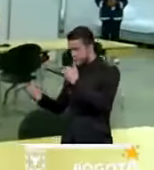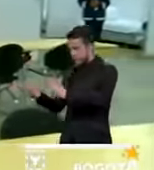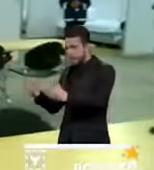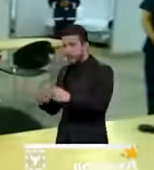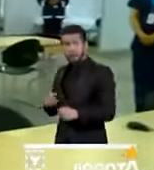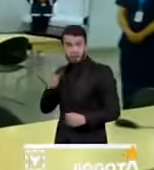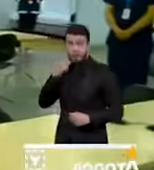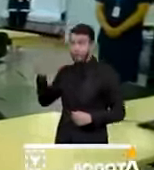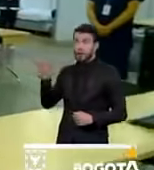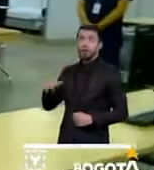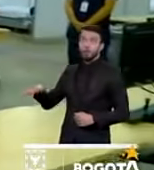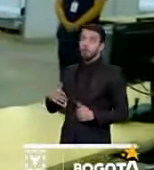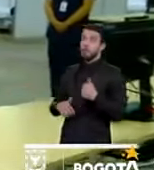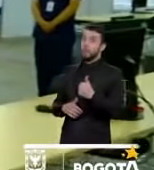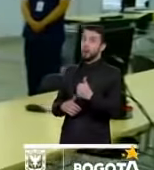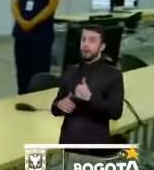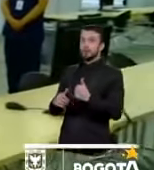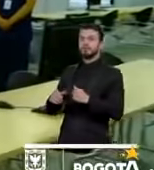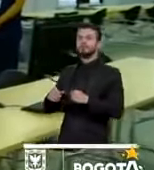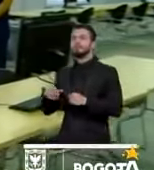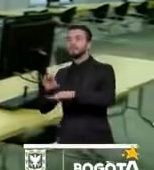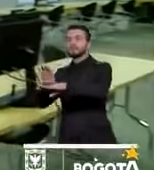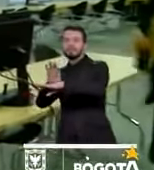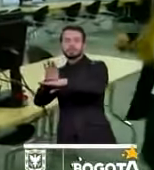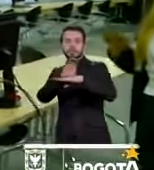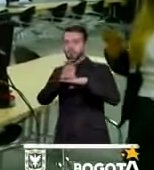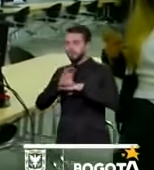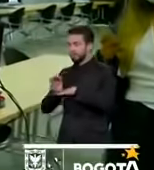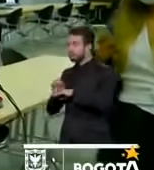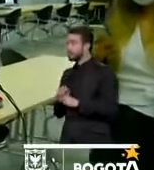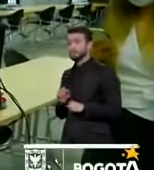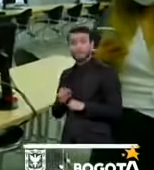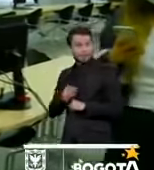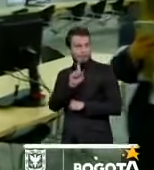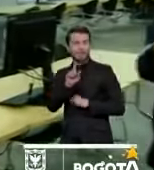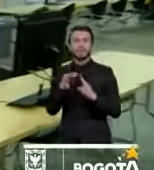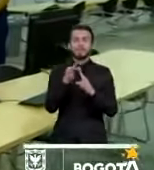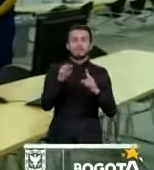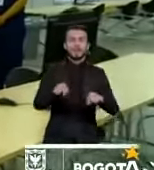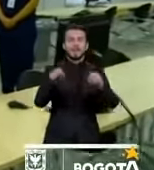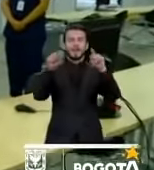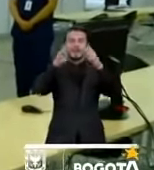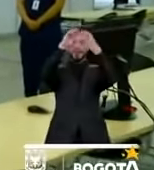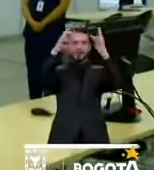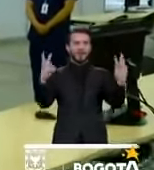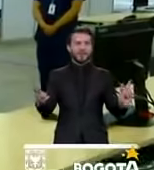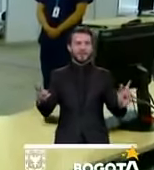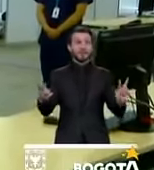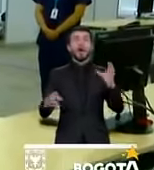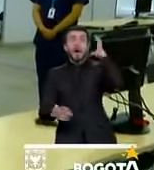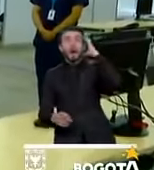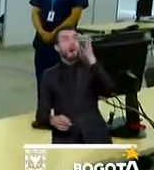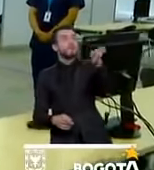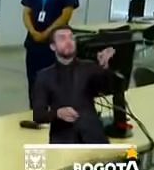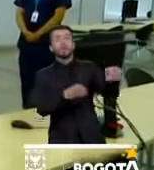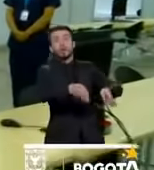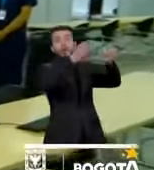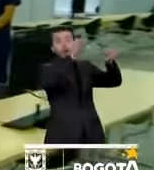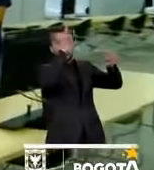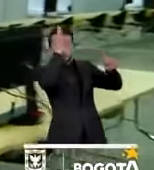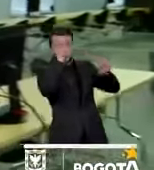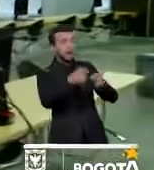es bastante buena. Sin embargo, este centro hospitalario tiene una característica superior a lo que utilizan clínicas y